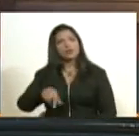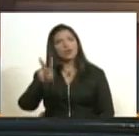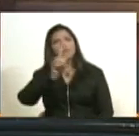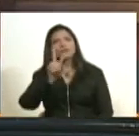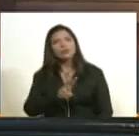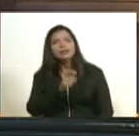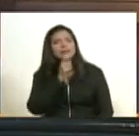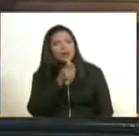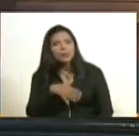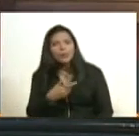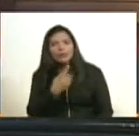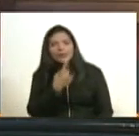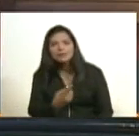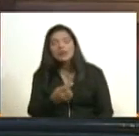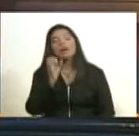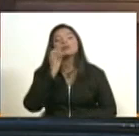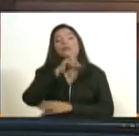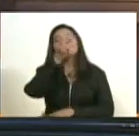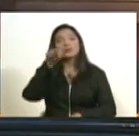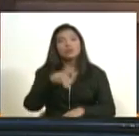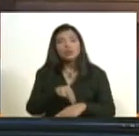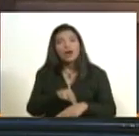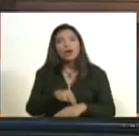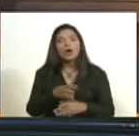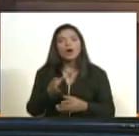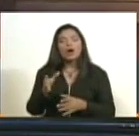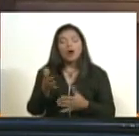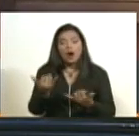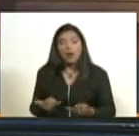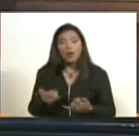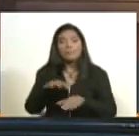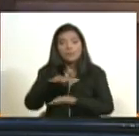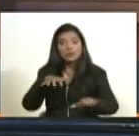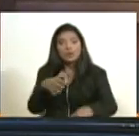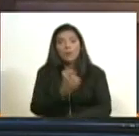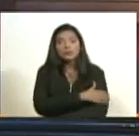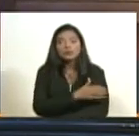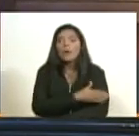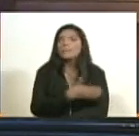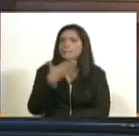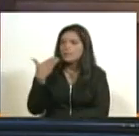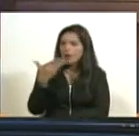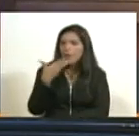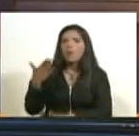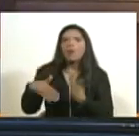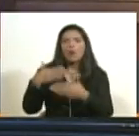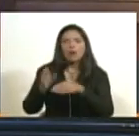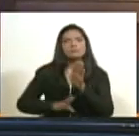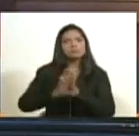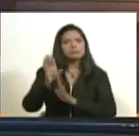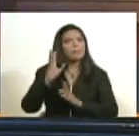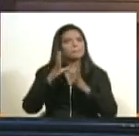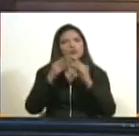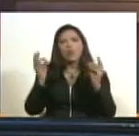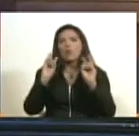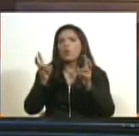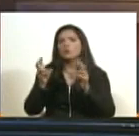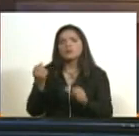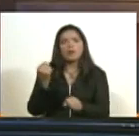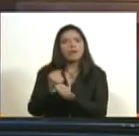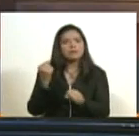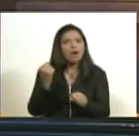¿Alguien puede decir que la Asamblea Nacional, en manos de la oposición, mejoró y es útil para todos los temas de